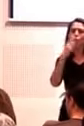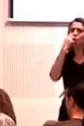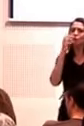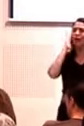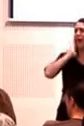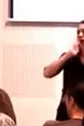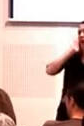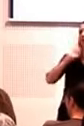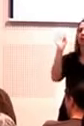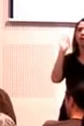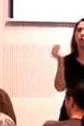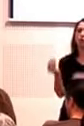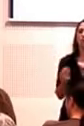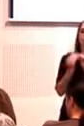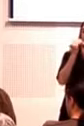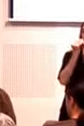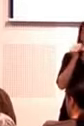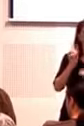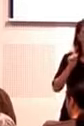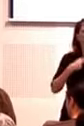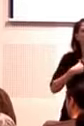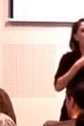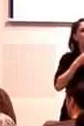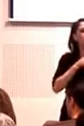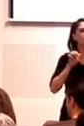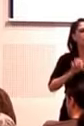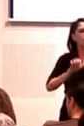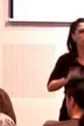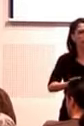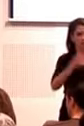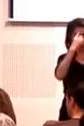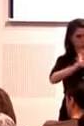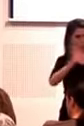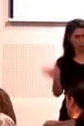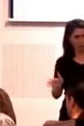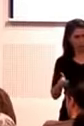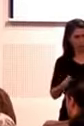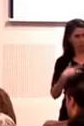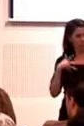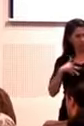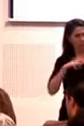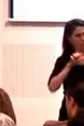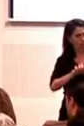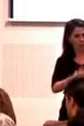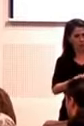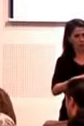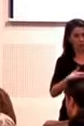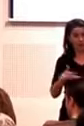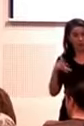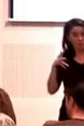que me den un beso, a mí me gusta follar, así de claro, y me encanta con mi pareja, en este caso